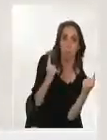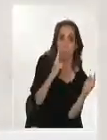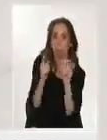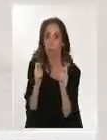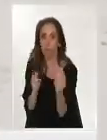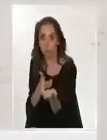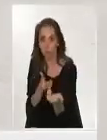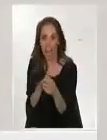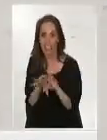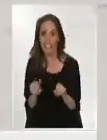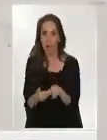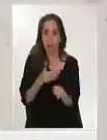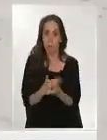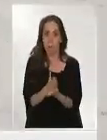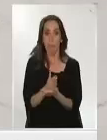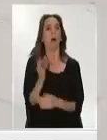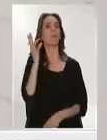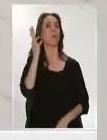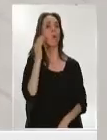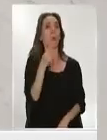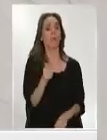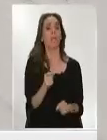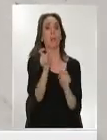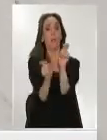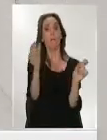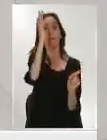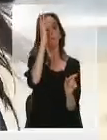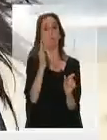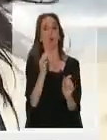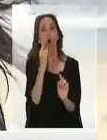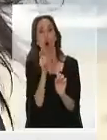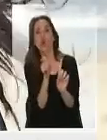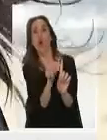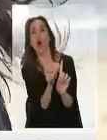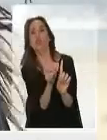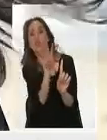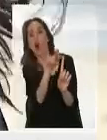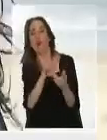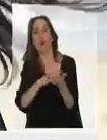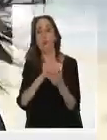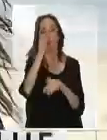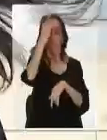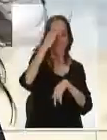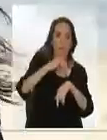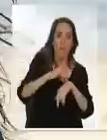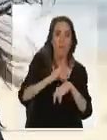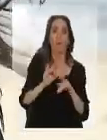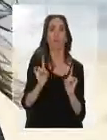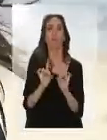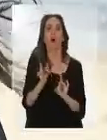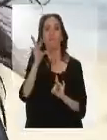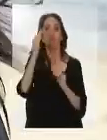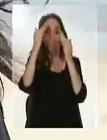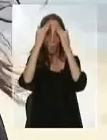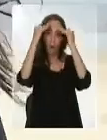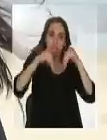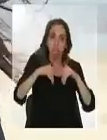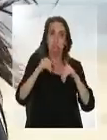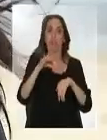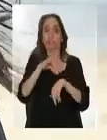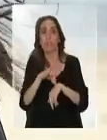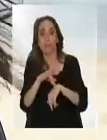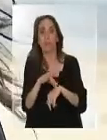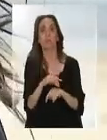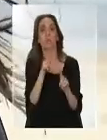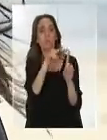amenazas. Es importante realizar un control del personal para así evitar posibles riesgos a futuro. Hay que evaluar cómo están